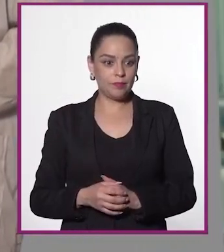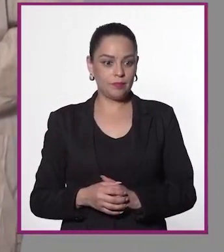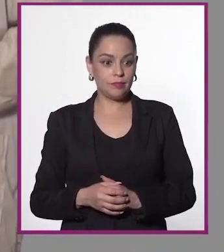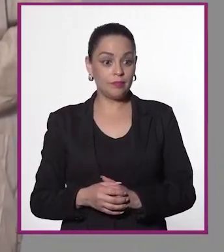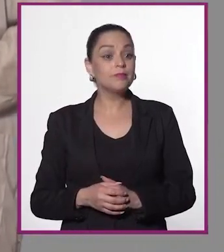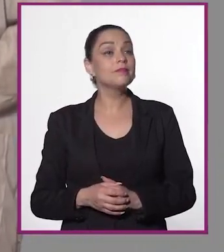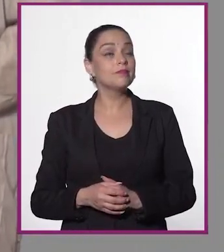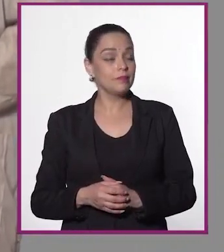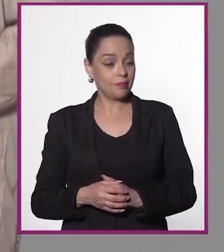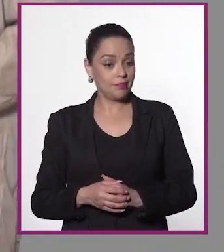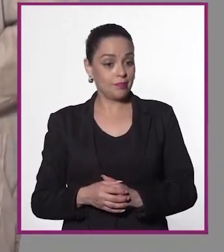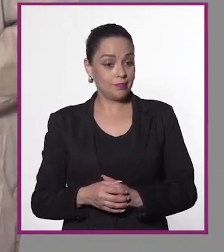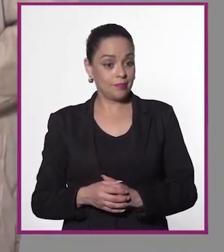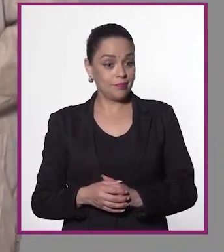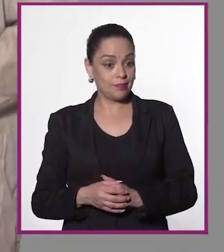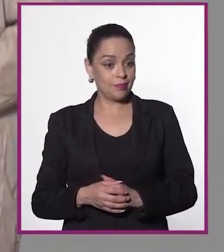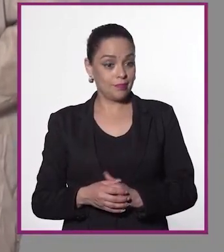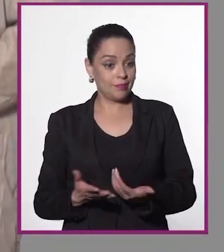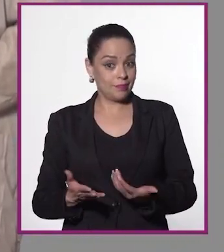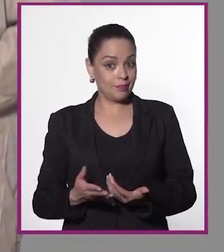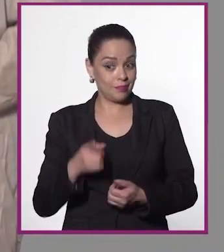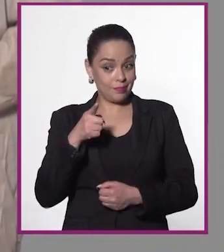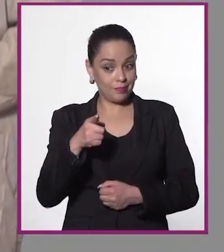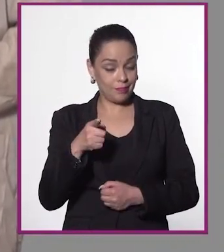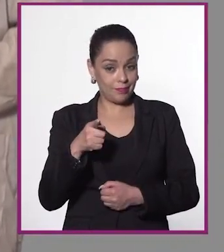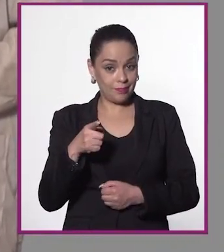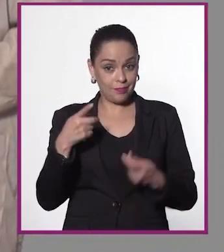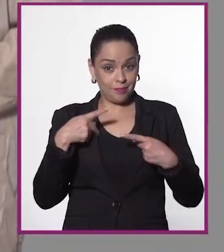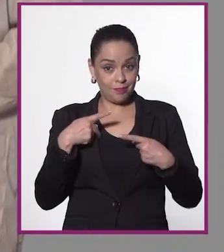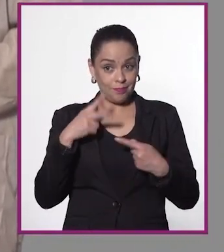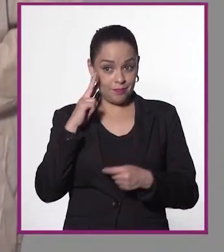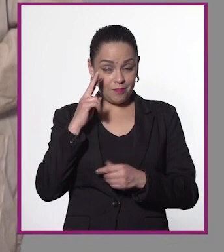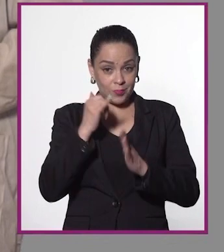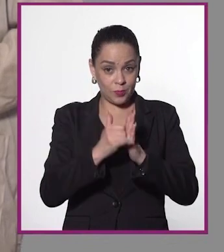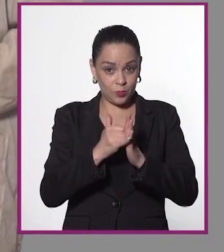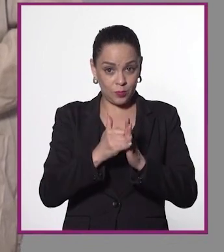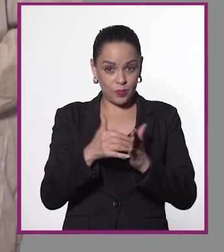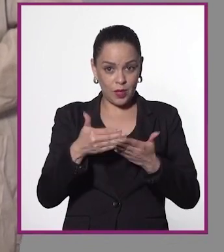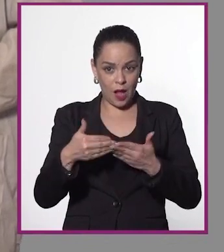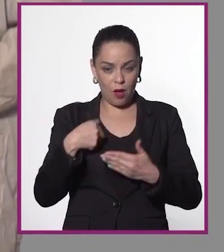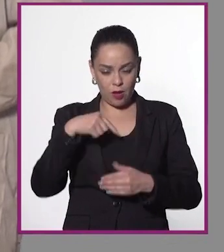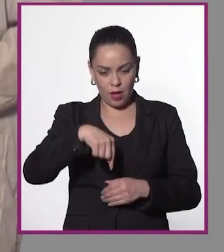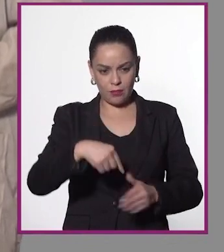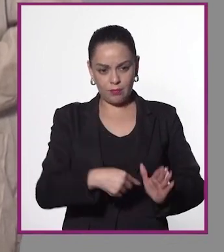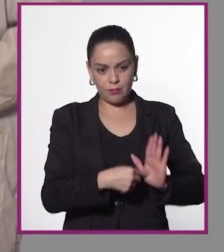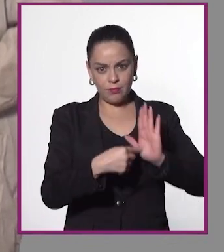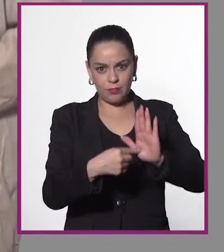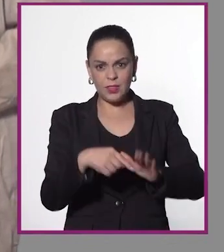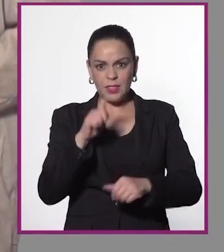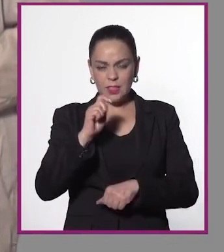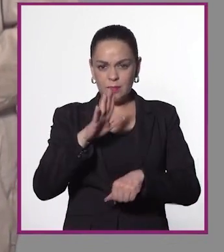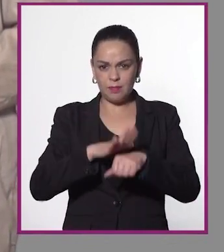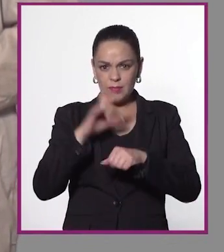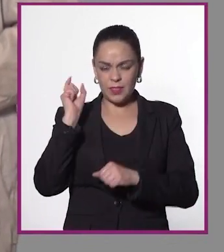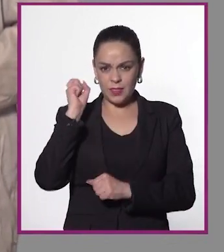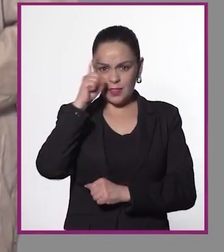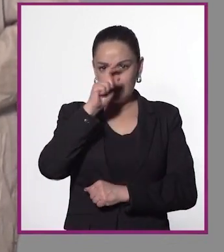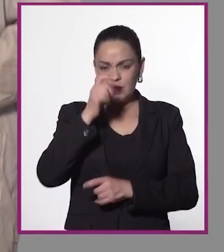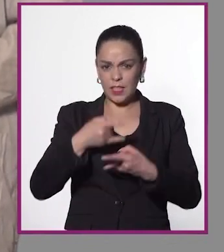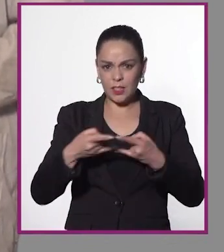Buenas, internautas de YouTube. Hoy les traemos un poco de luz sobre una de las obras más complejas en la historia del